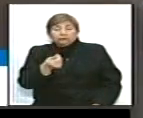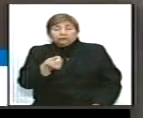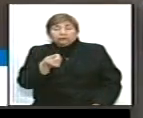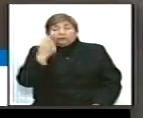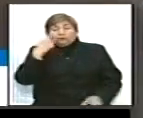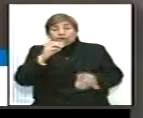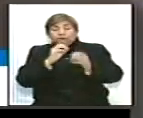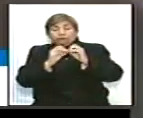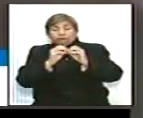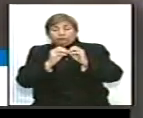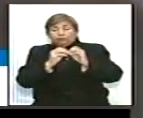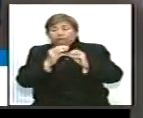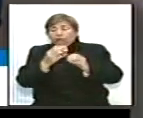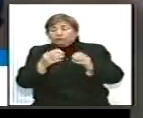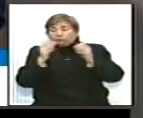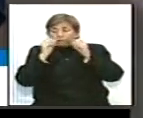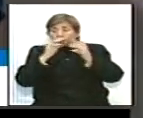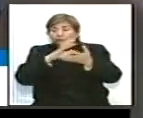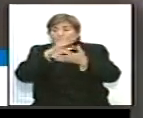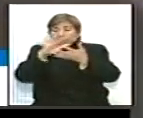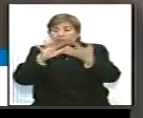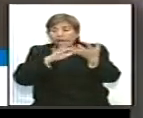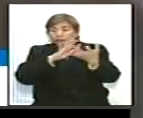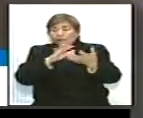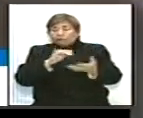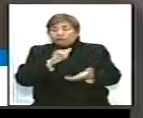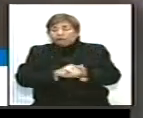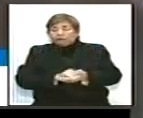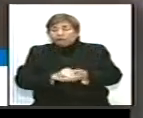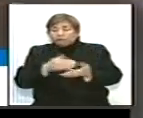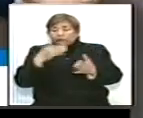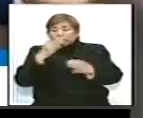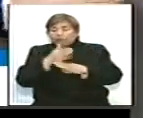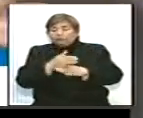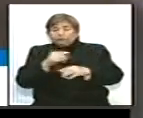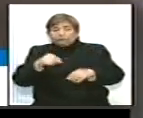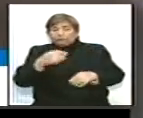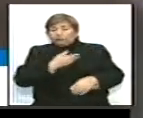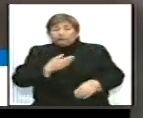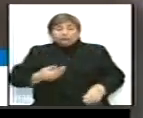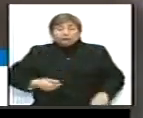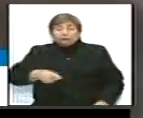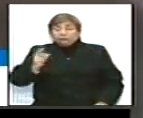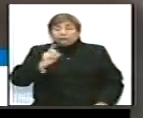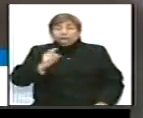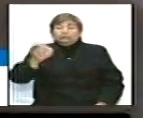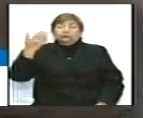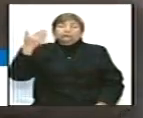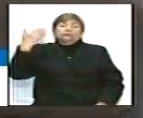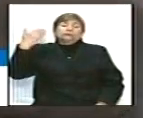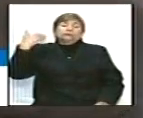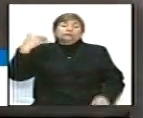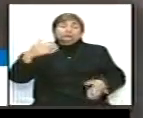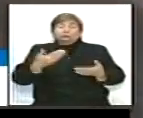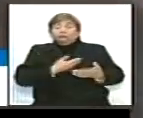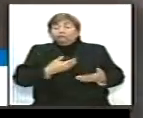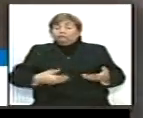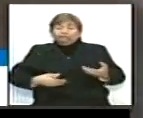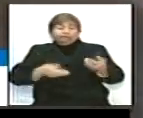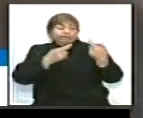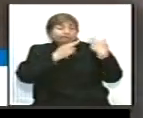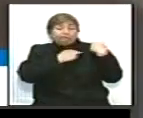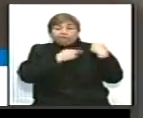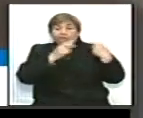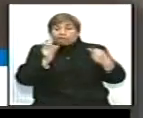para reparar los impactos ambientales que han sido afectados, no por este gobierno, por otros gobiernos que no asumieron